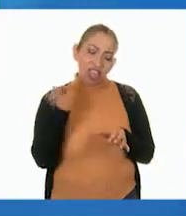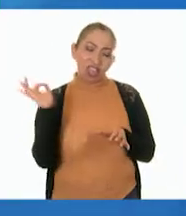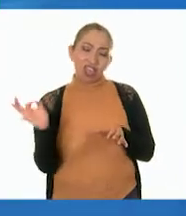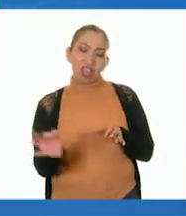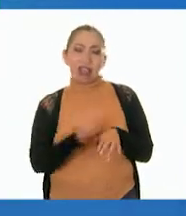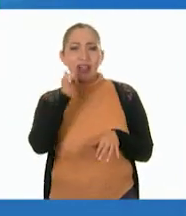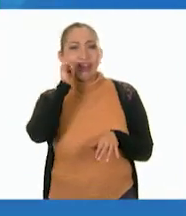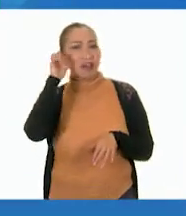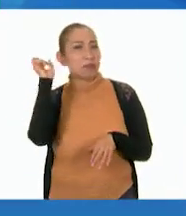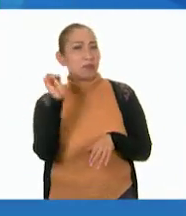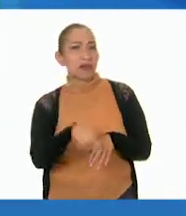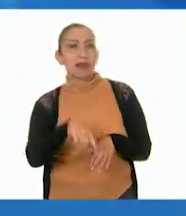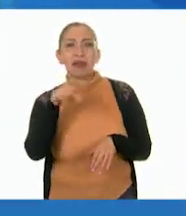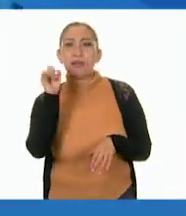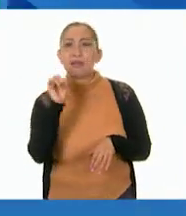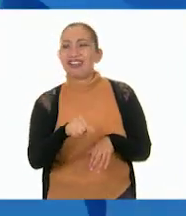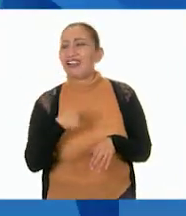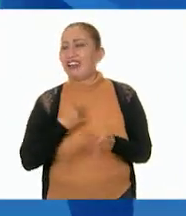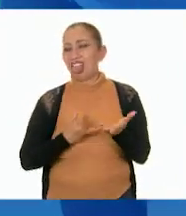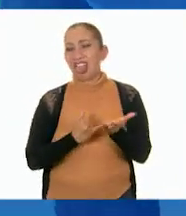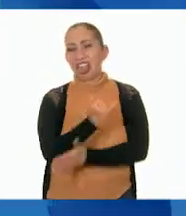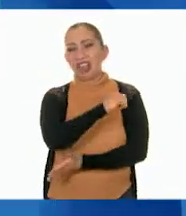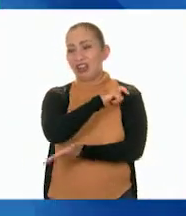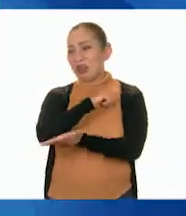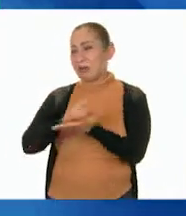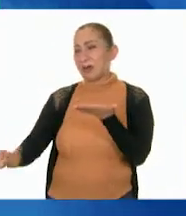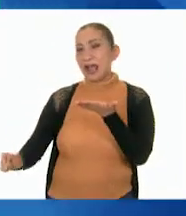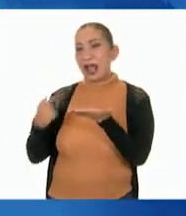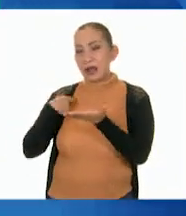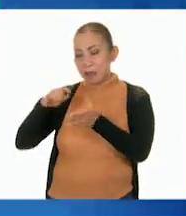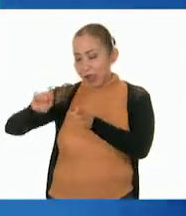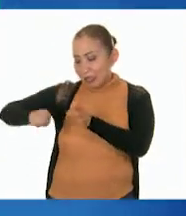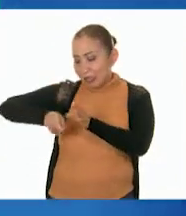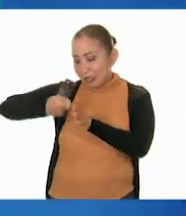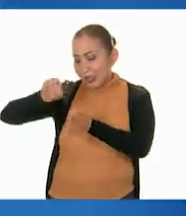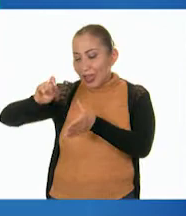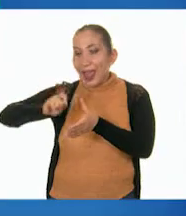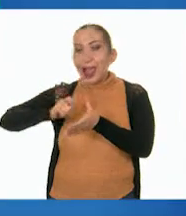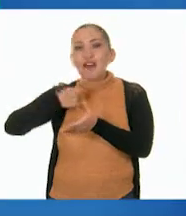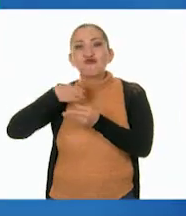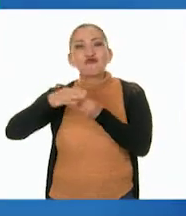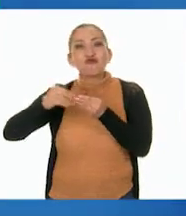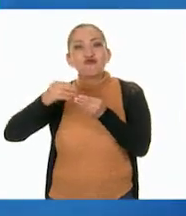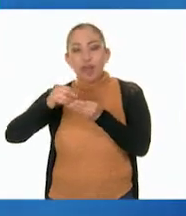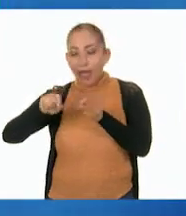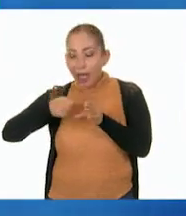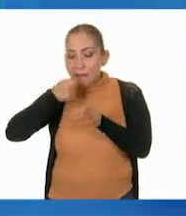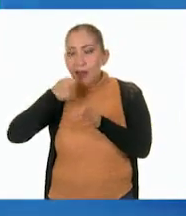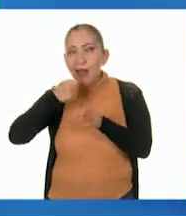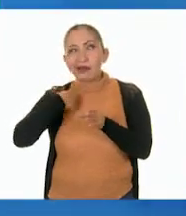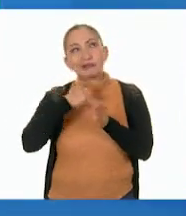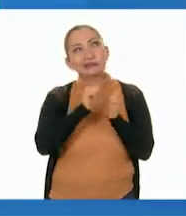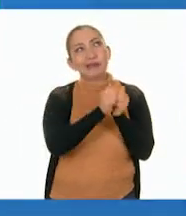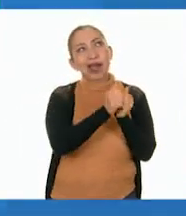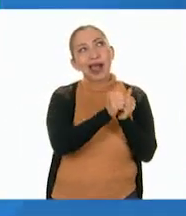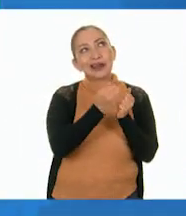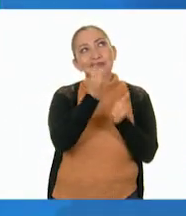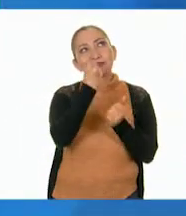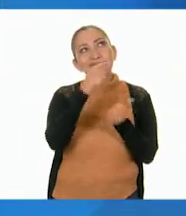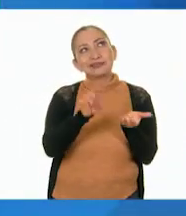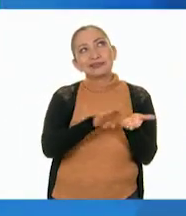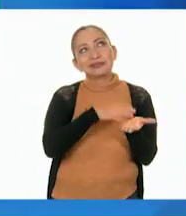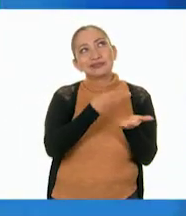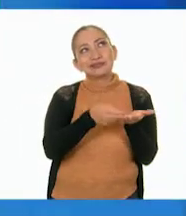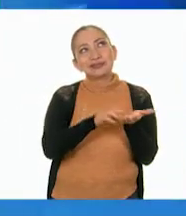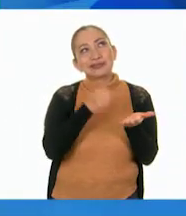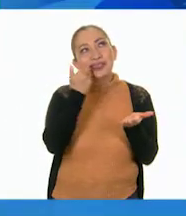todo, decidió comprar un poco de mermelada para comérselo con un rico pan que había